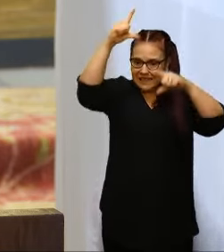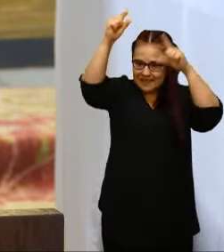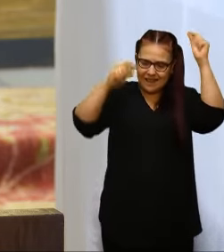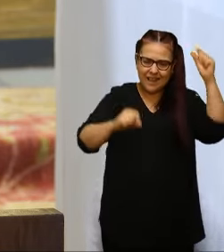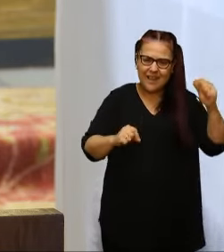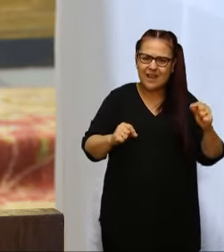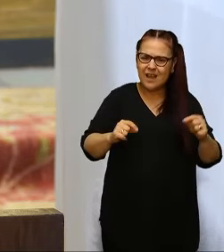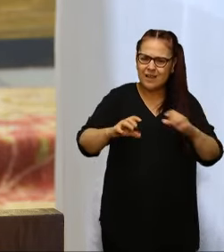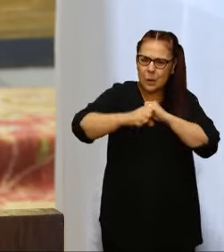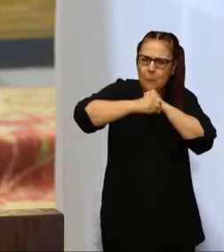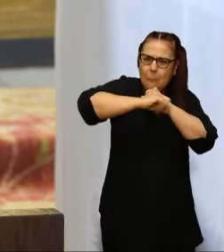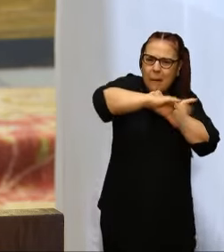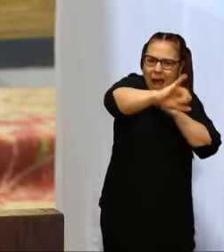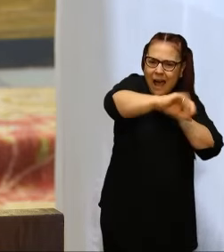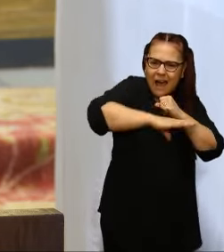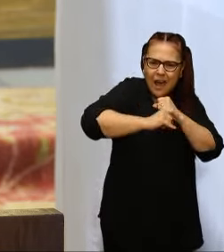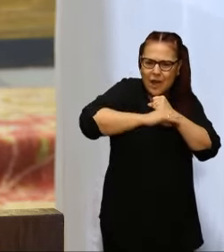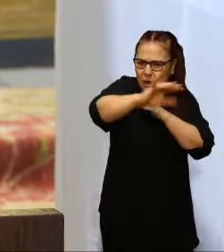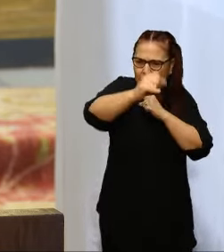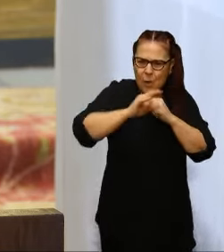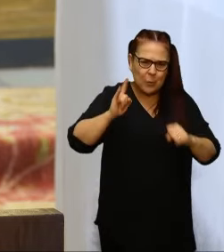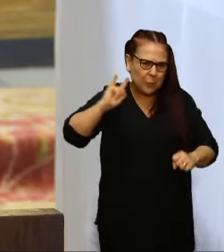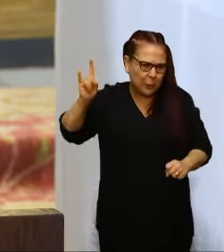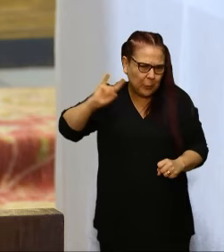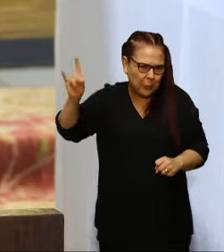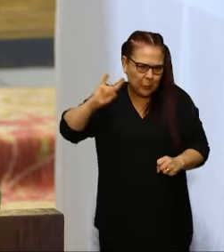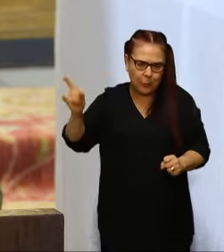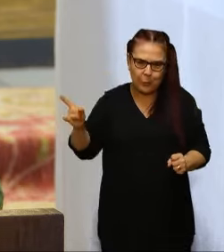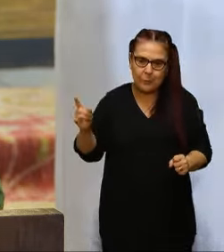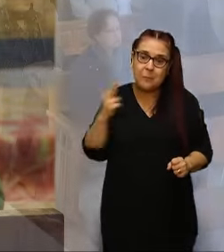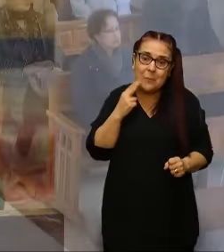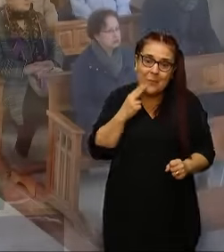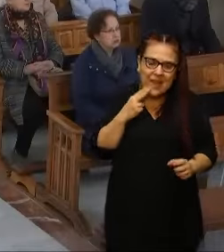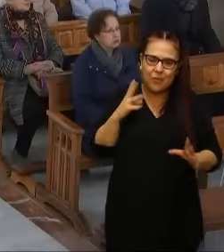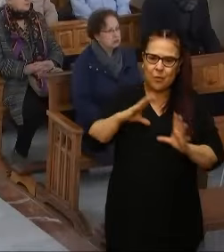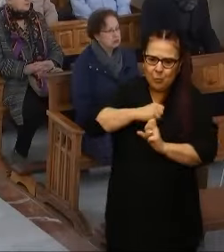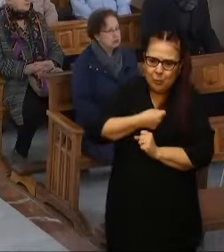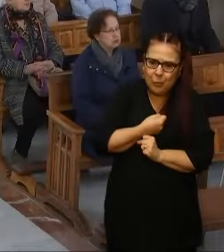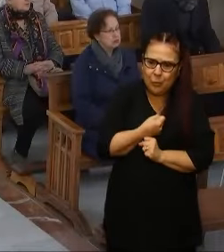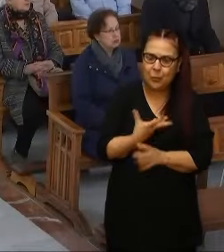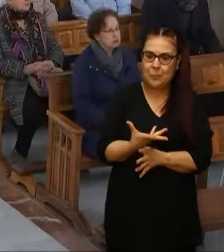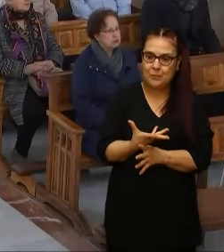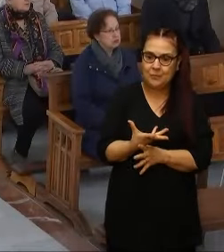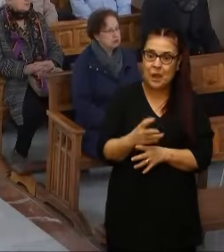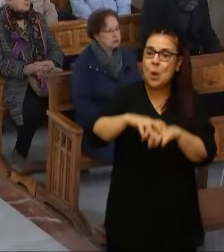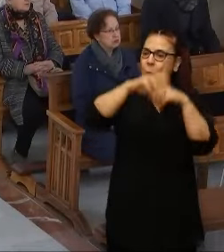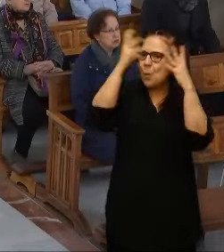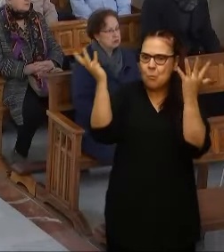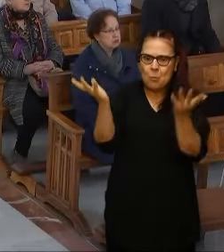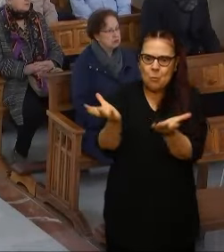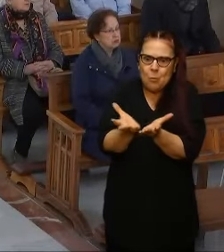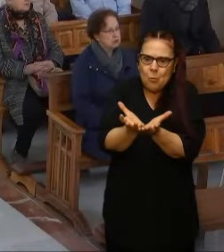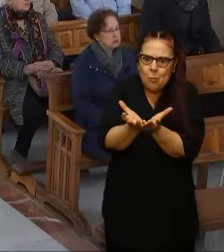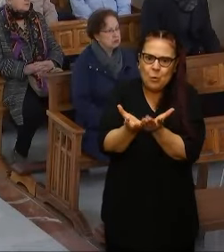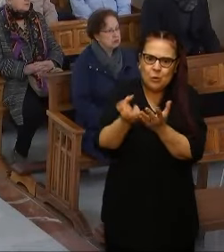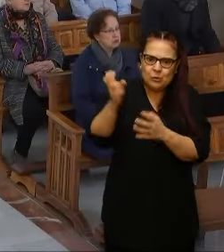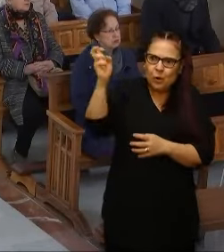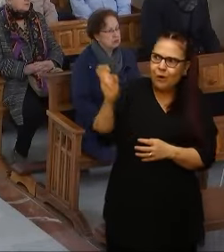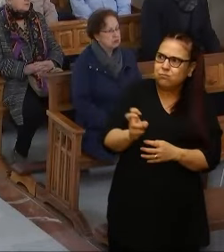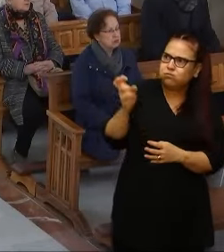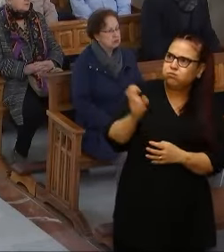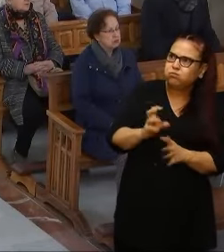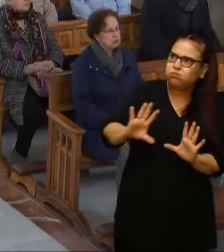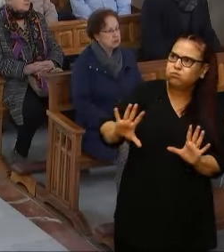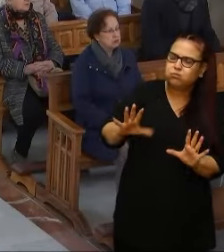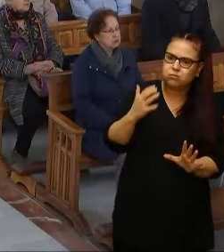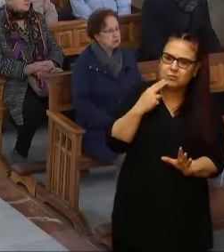del mar y el miedo y la ansiedad ante lo que se le viene encima al mundo. No perdamos de